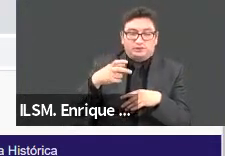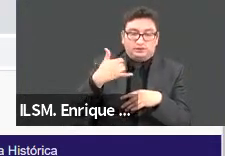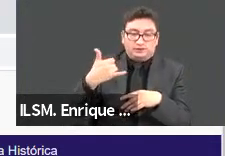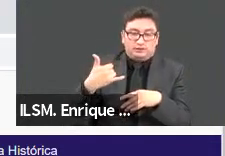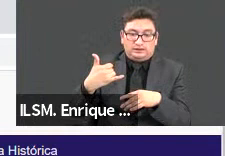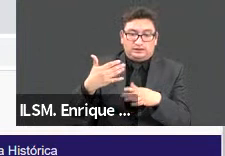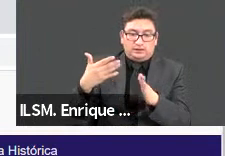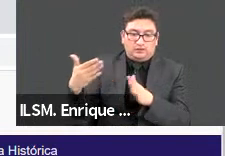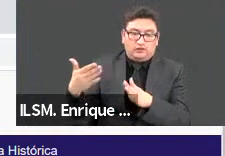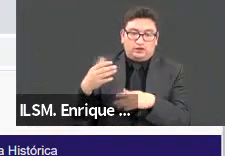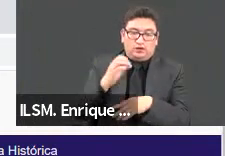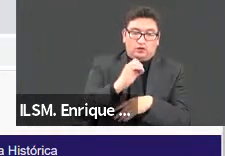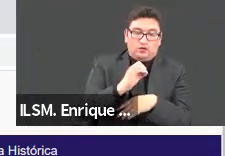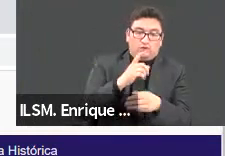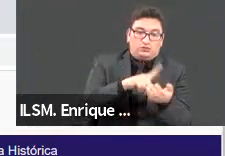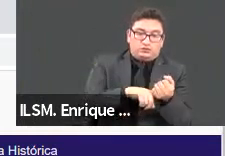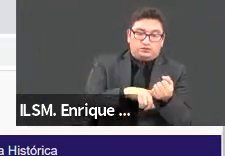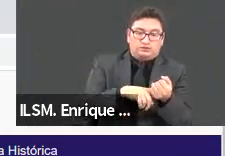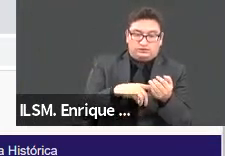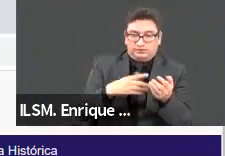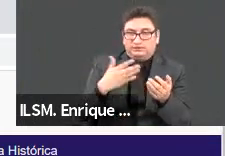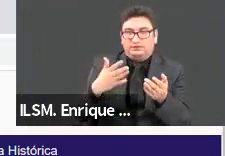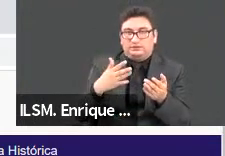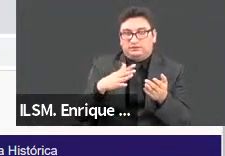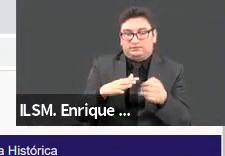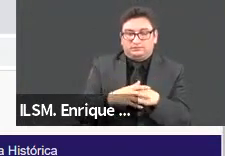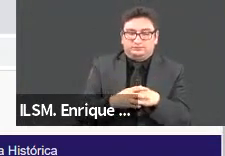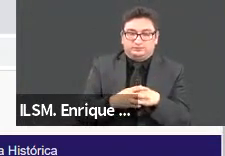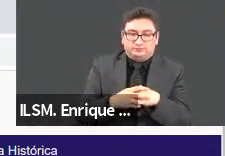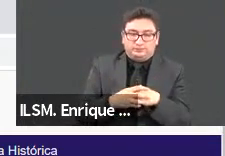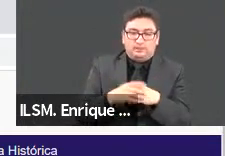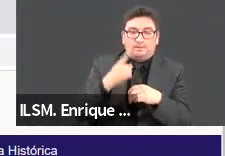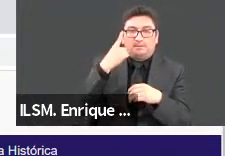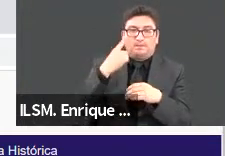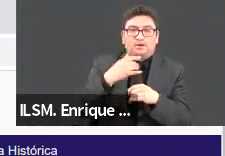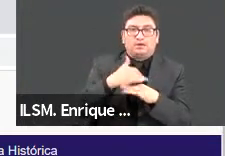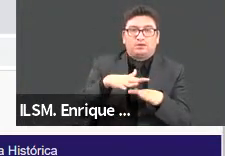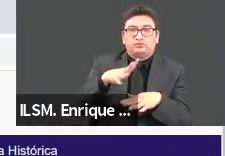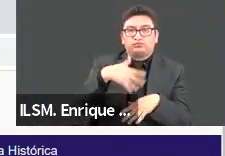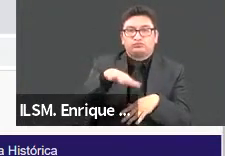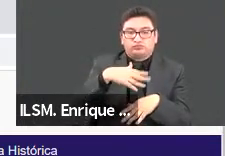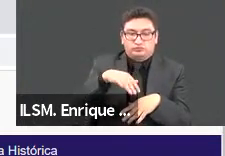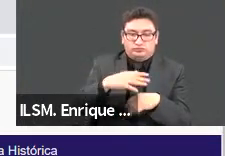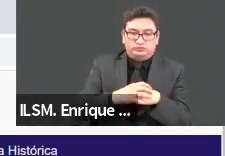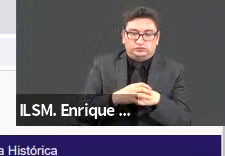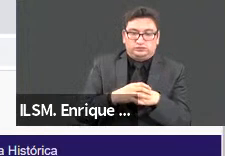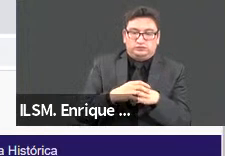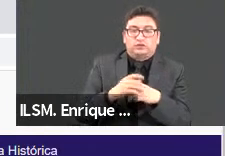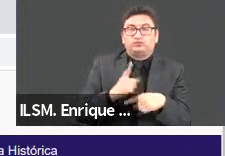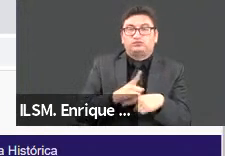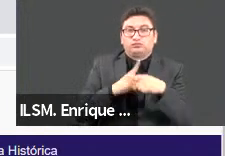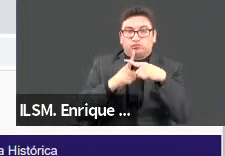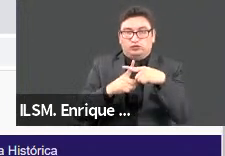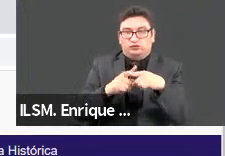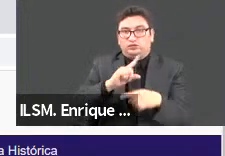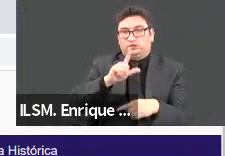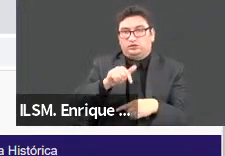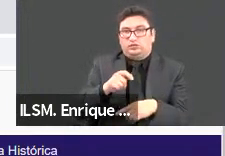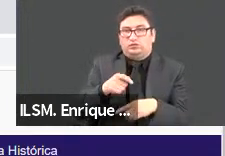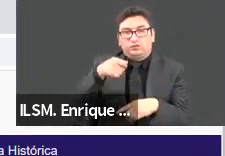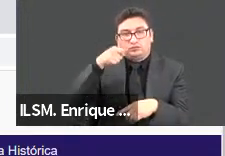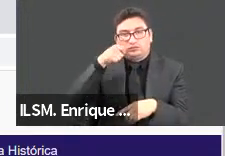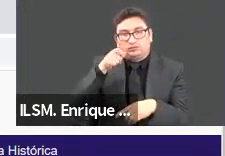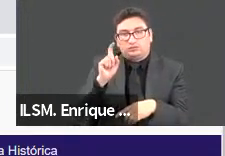afuera y la O adentro de la expresión a buscar. Agregamos y realizamos